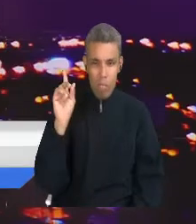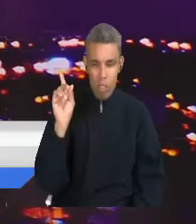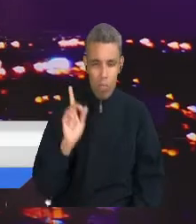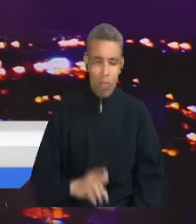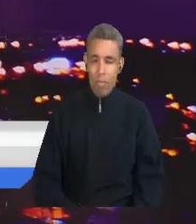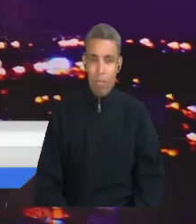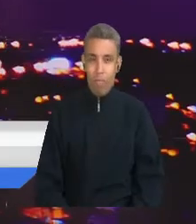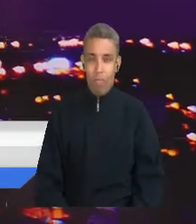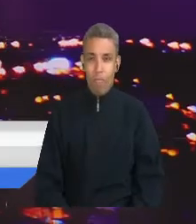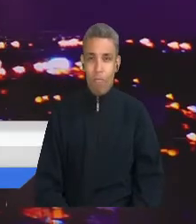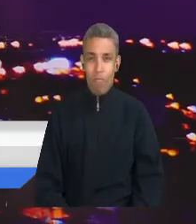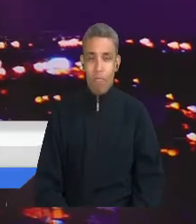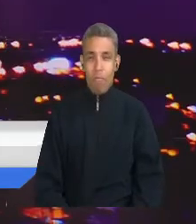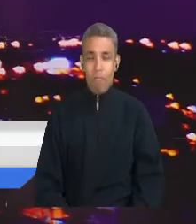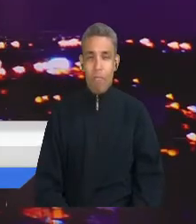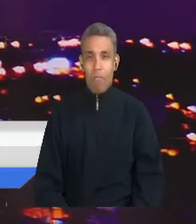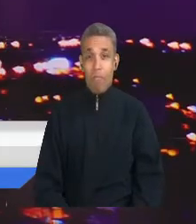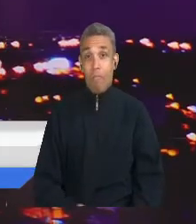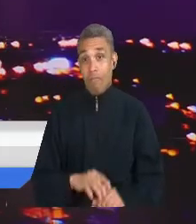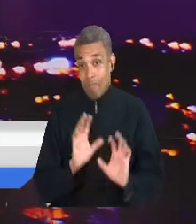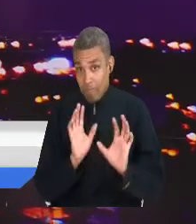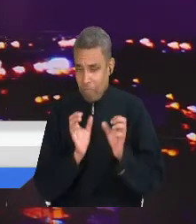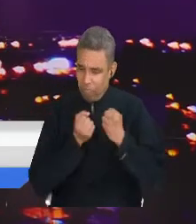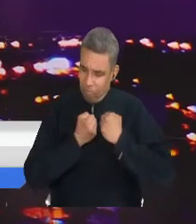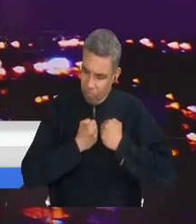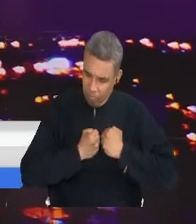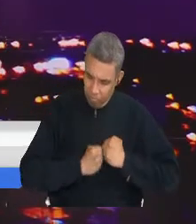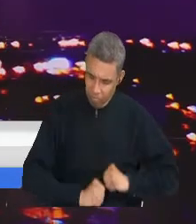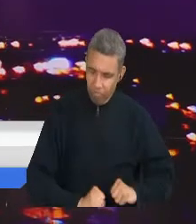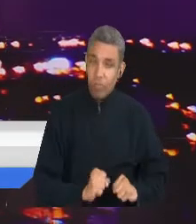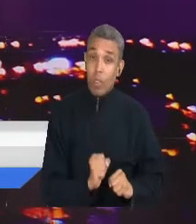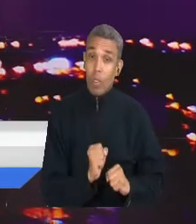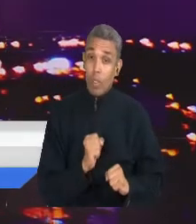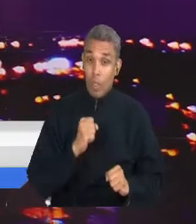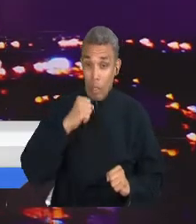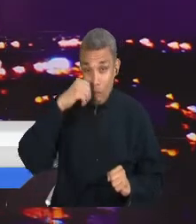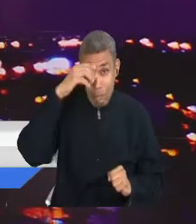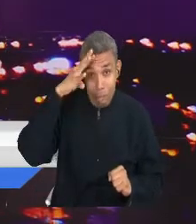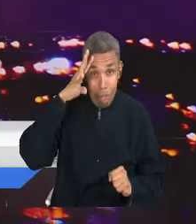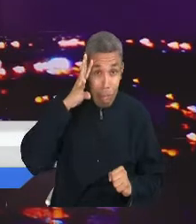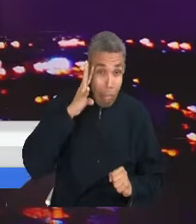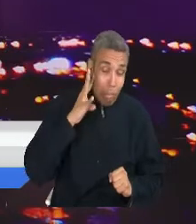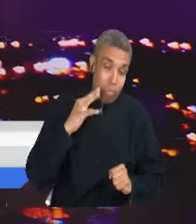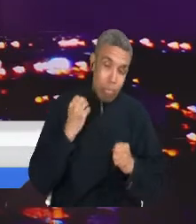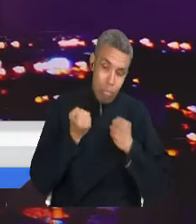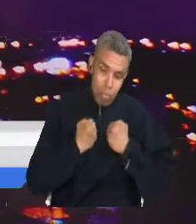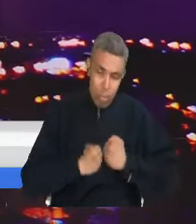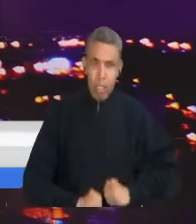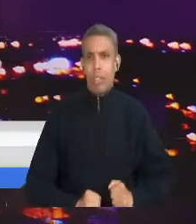bueno, lo hacemos con mucho cariño, con mucho trabajo, con mucho esfuerzo, para